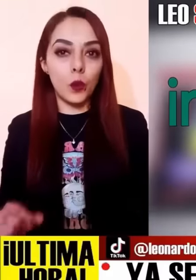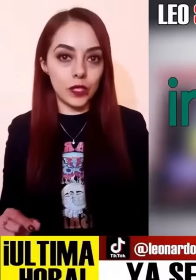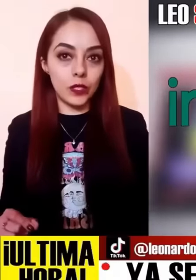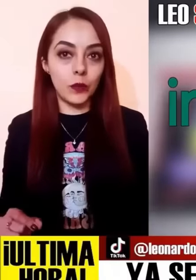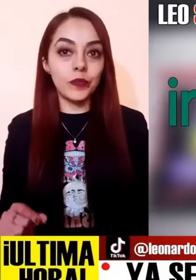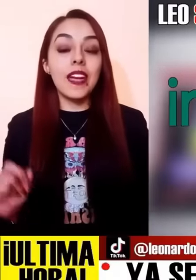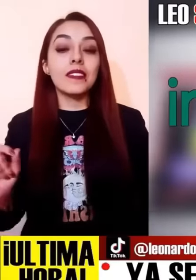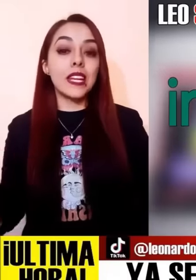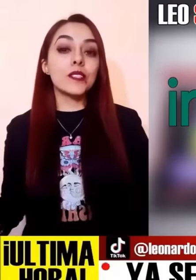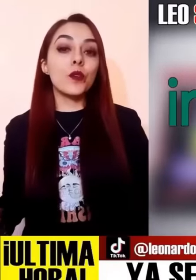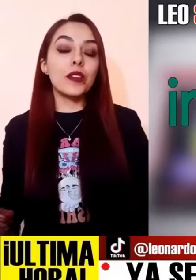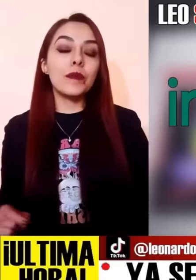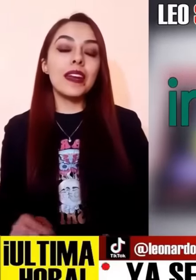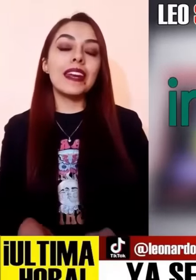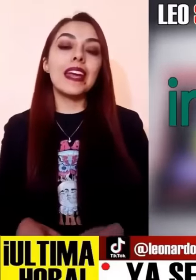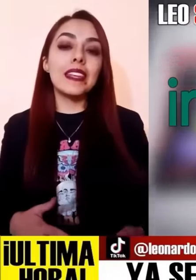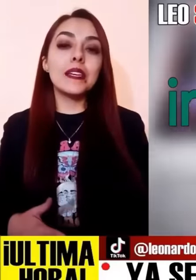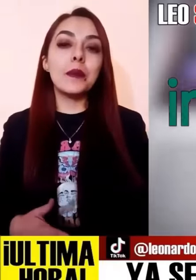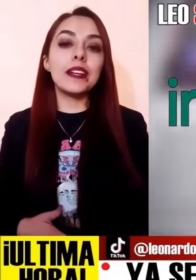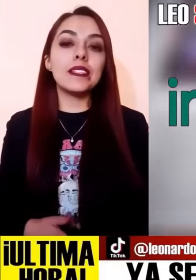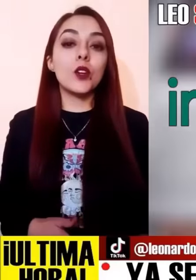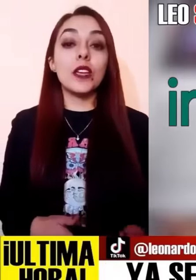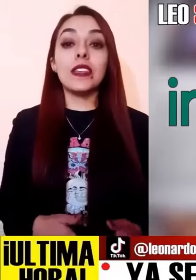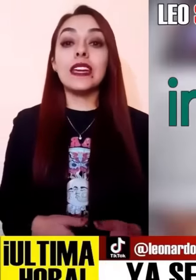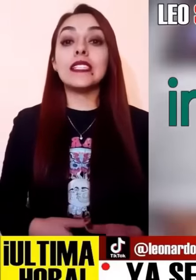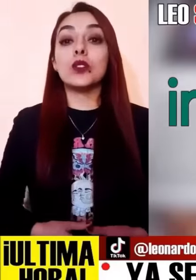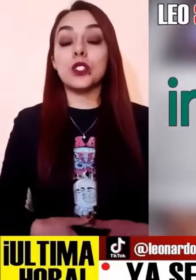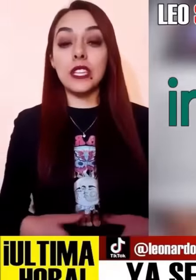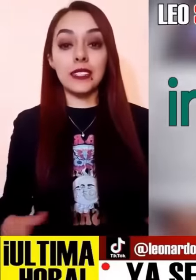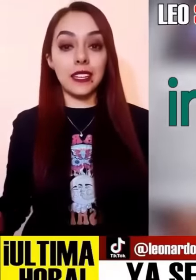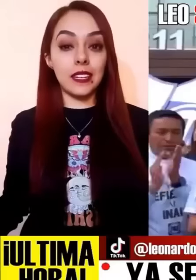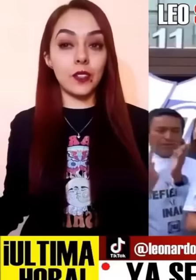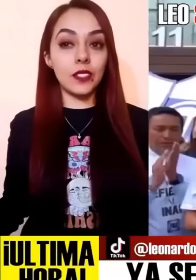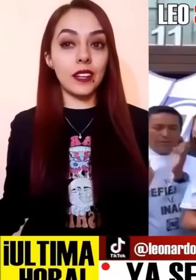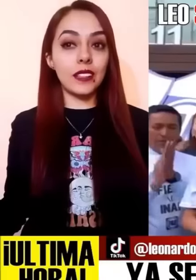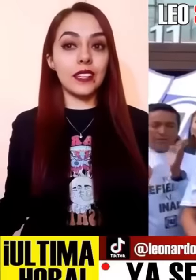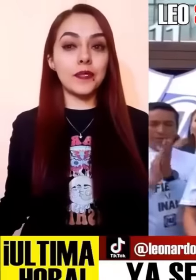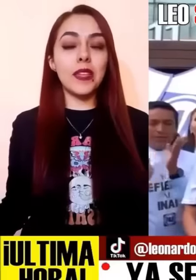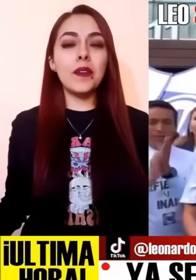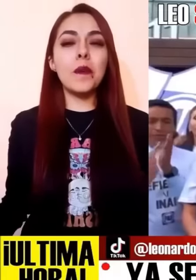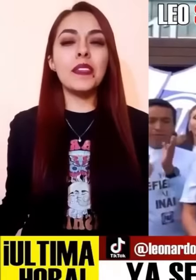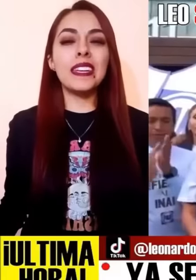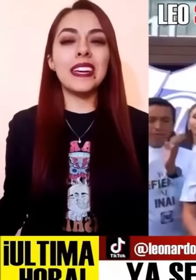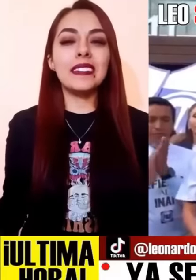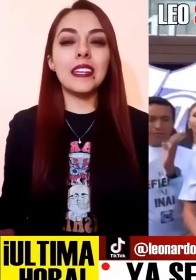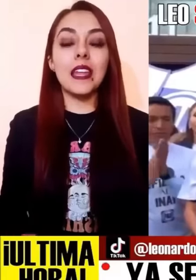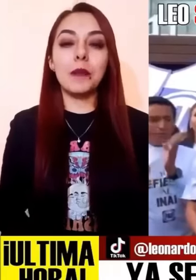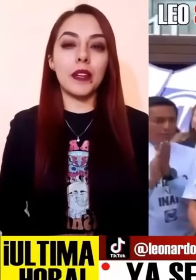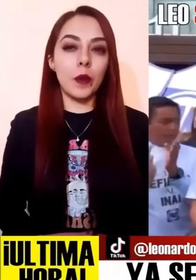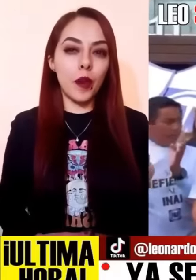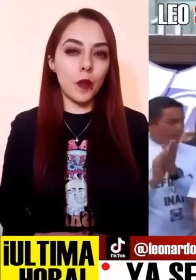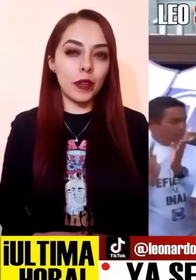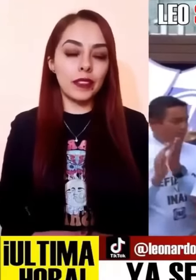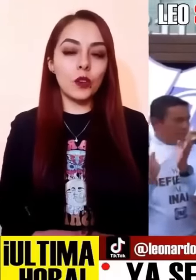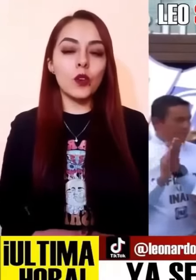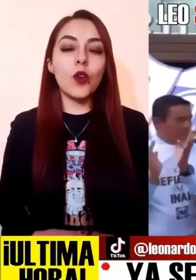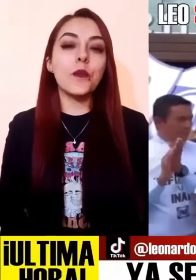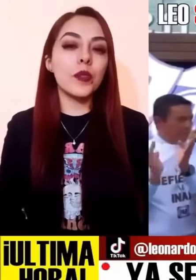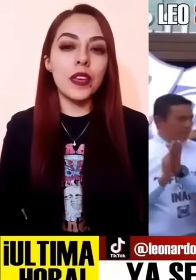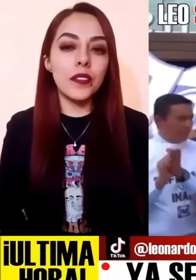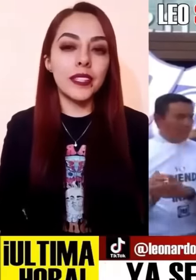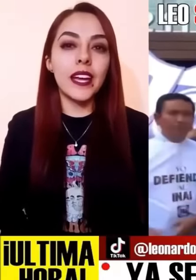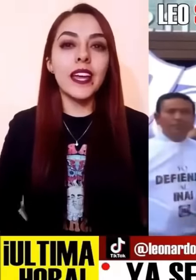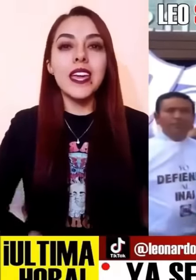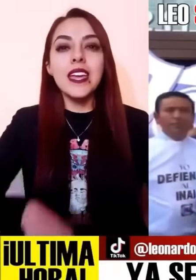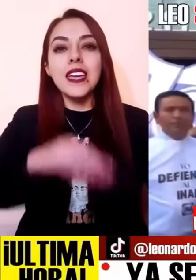el juicio. Tras confirmar la desaparición de estos 7 nidos de ratas, el nuevo dirigente del paniaguado partido no